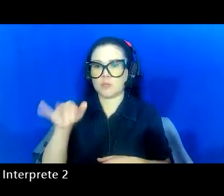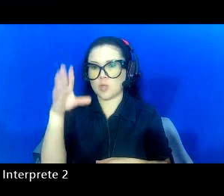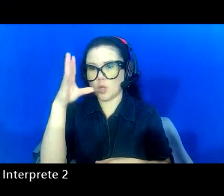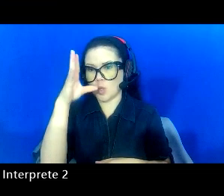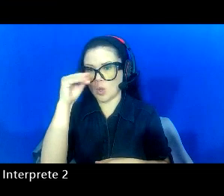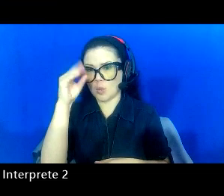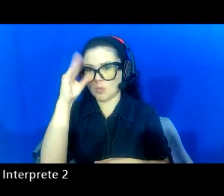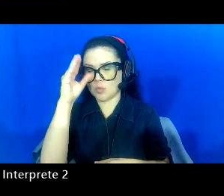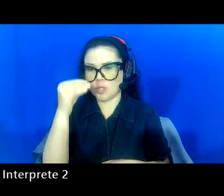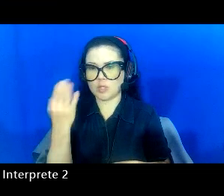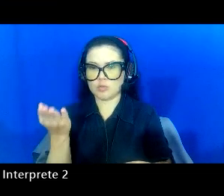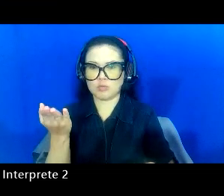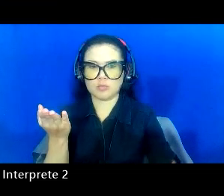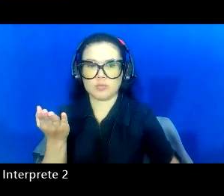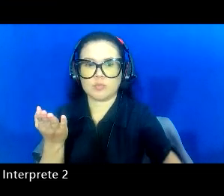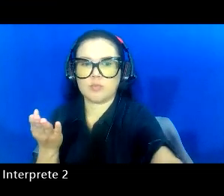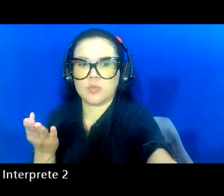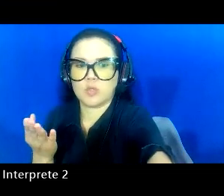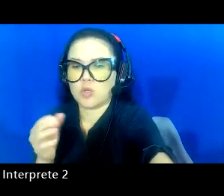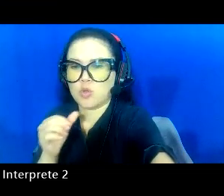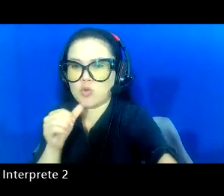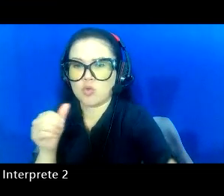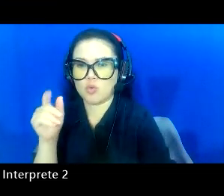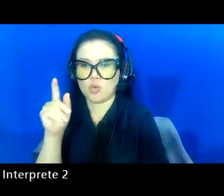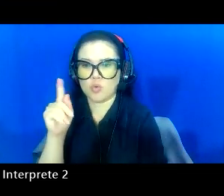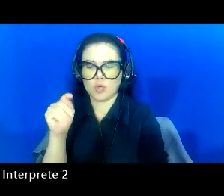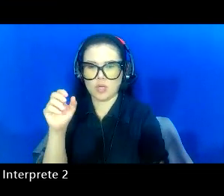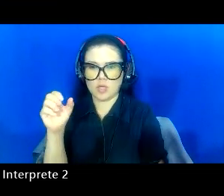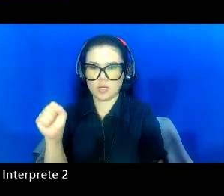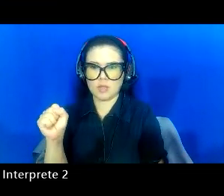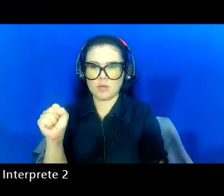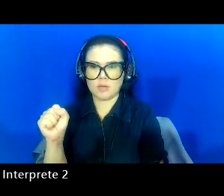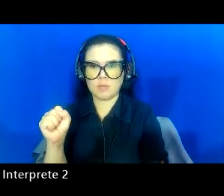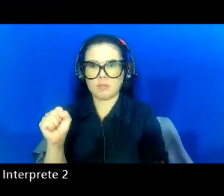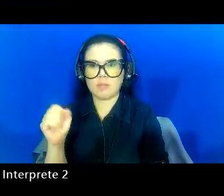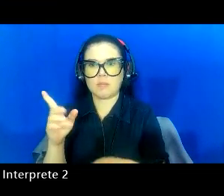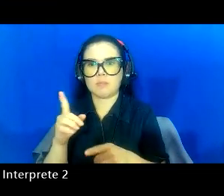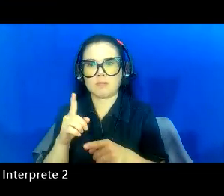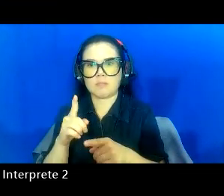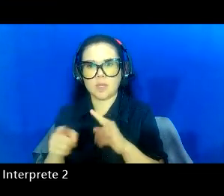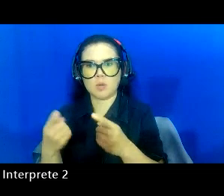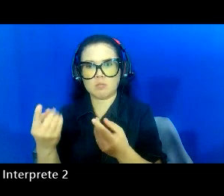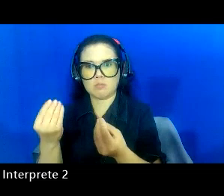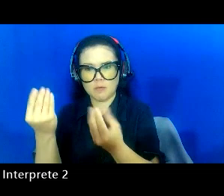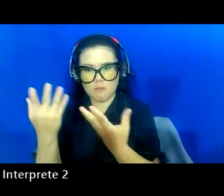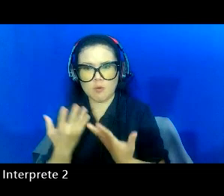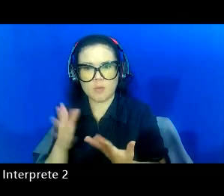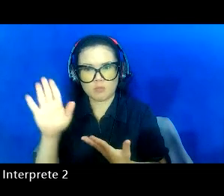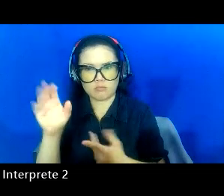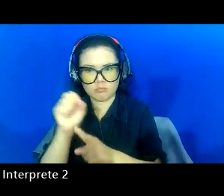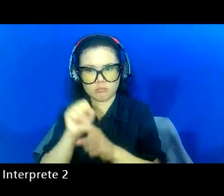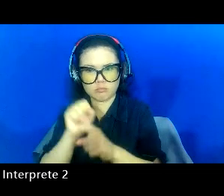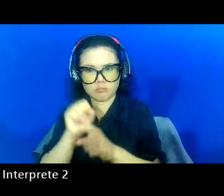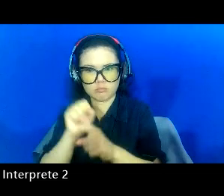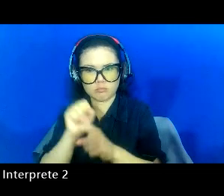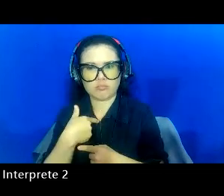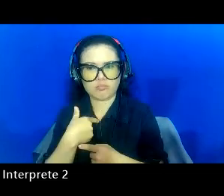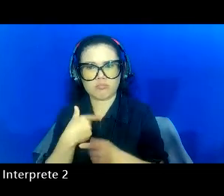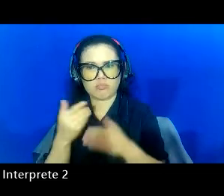él es trabajador social. Y me cae el caso y yo me muevo. Y